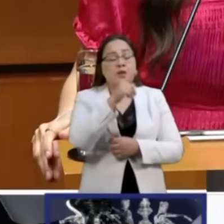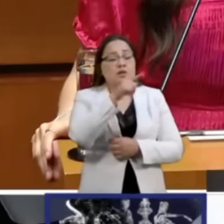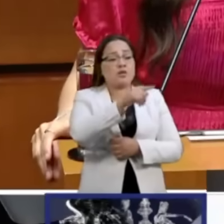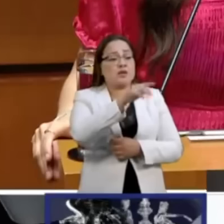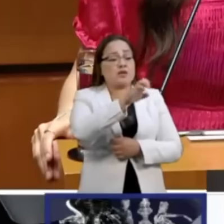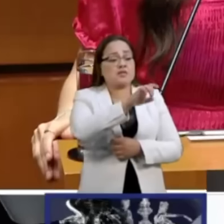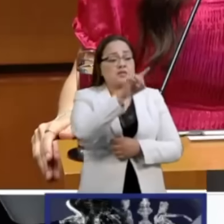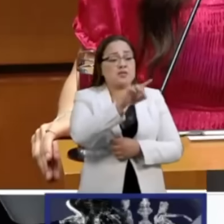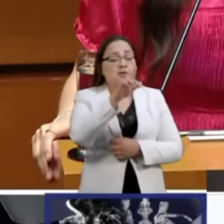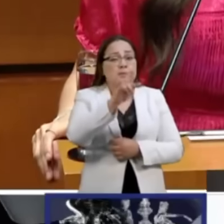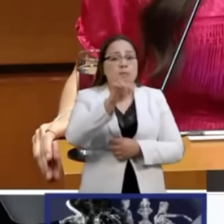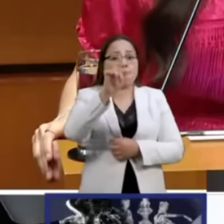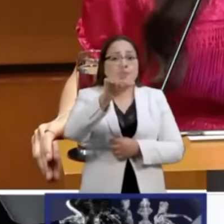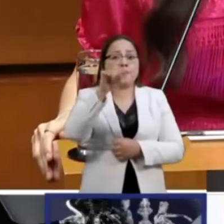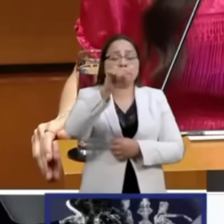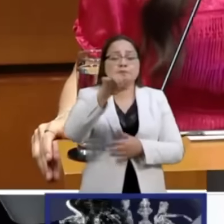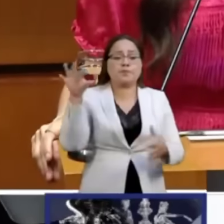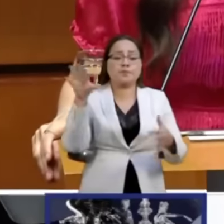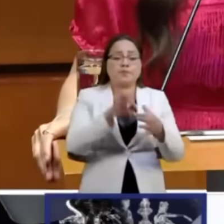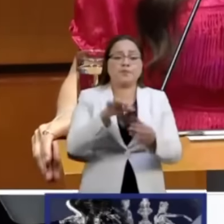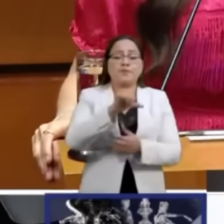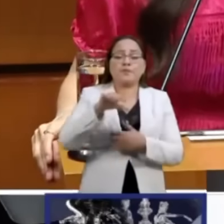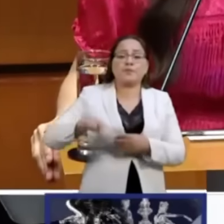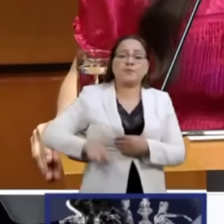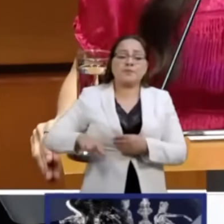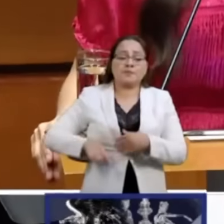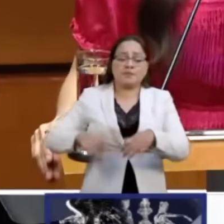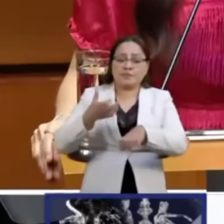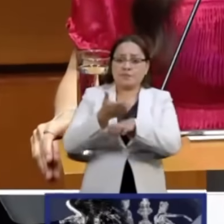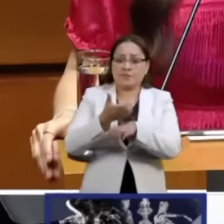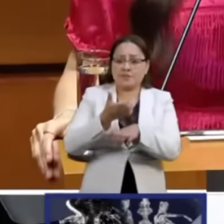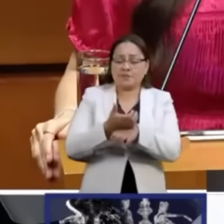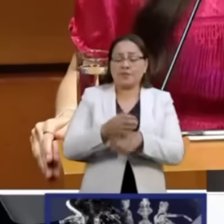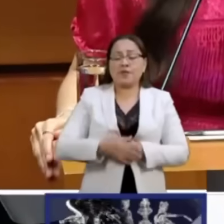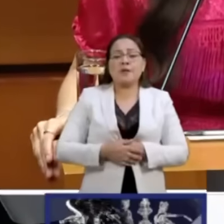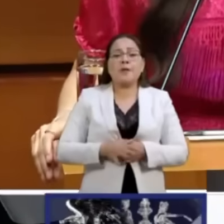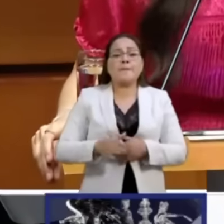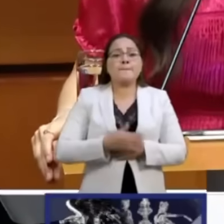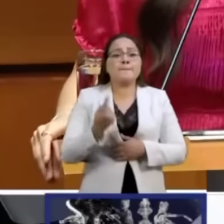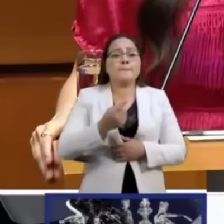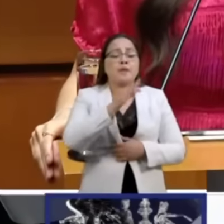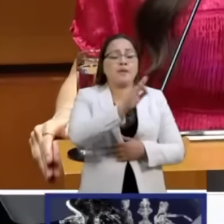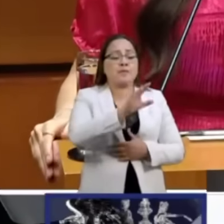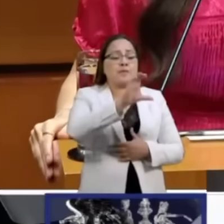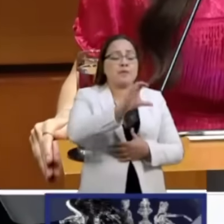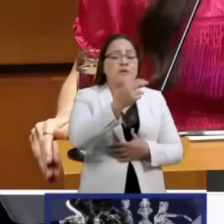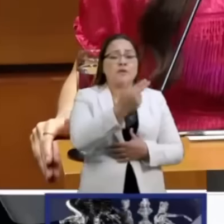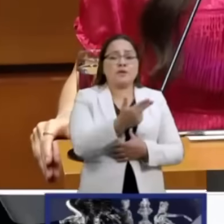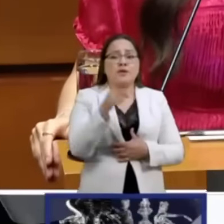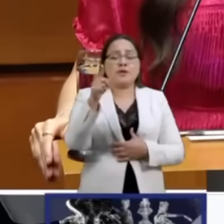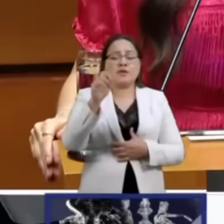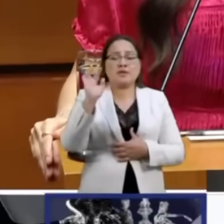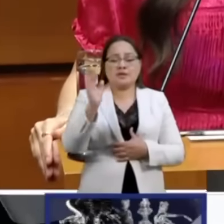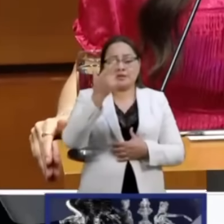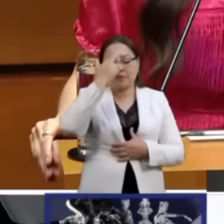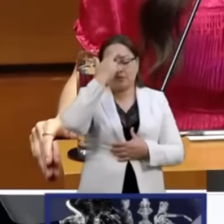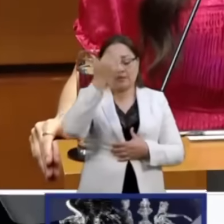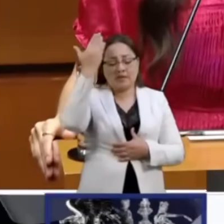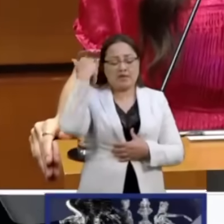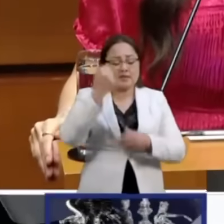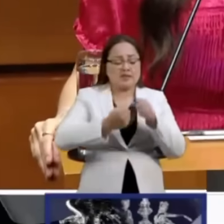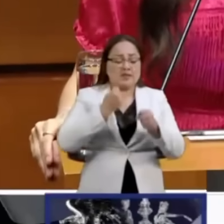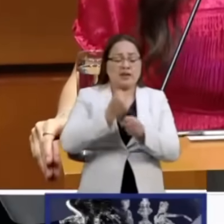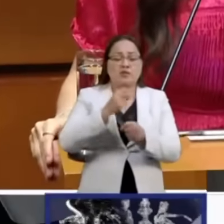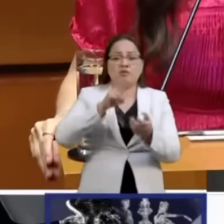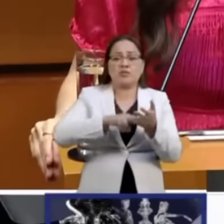completo entreguismo a el gobierno de los Estados Unidos, igual que el de Felipe Calderón, que como usted recordará, senadora, en el 2010